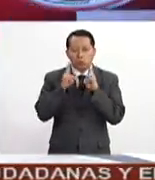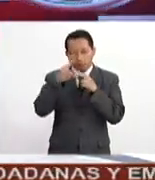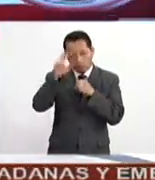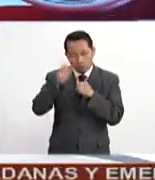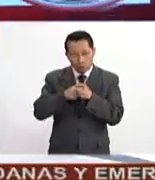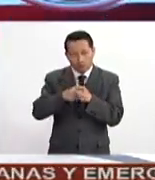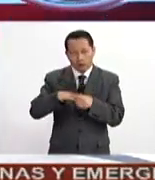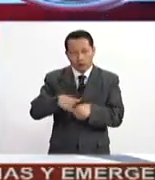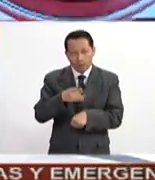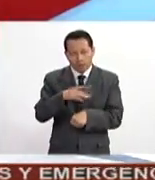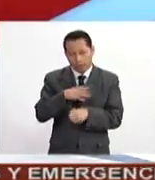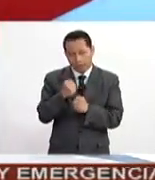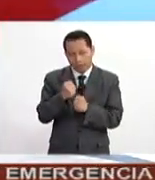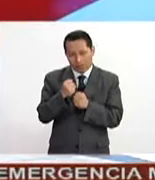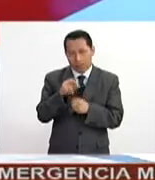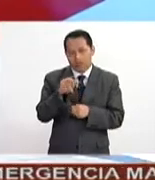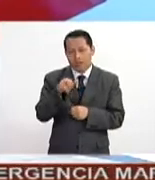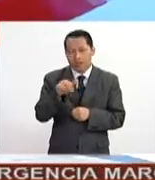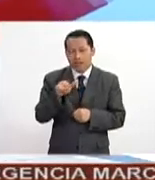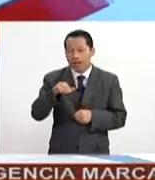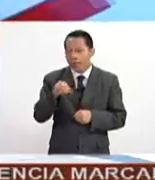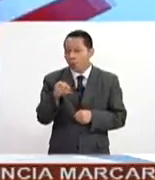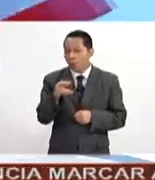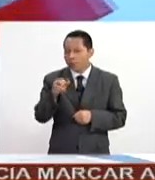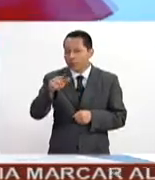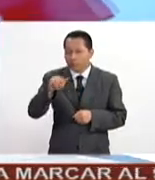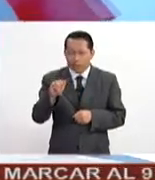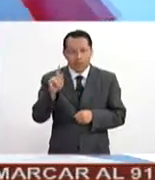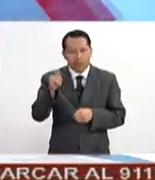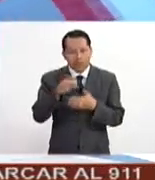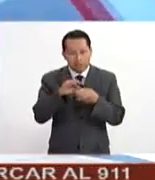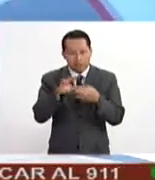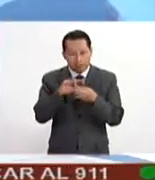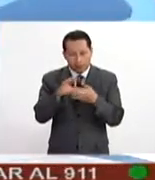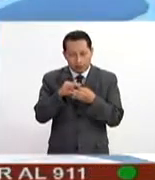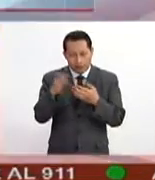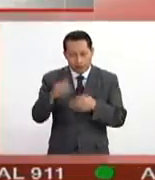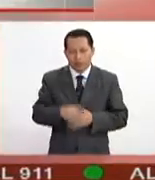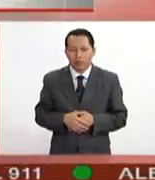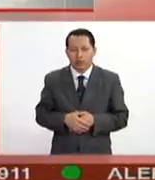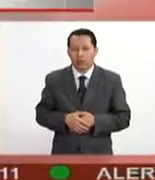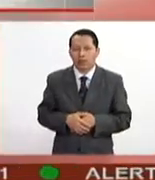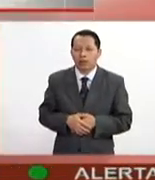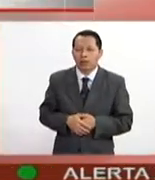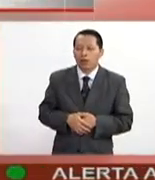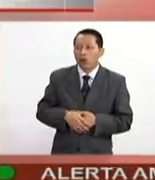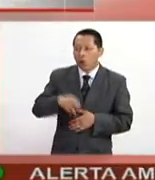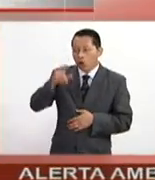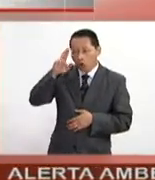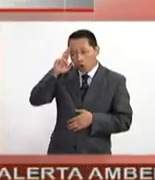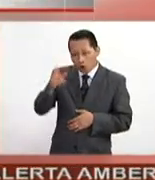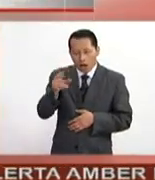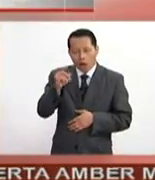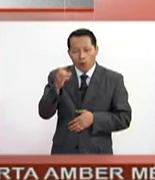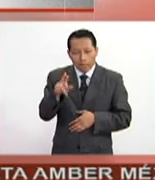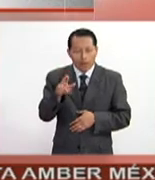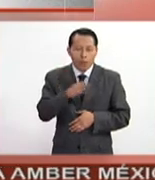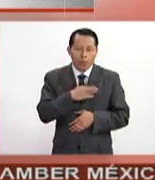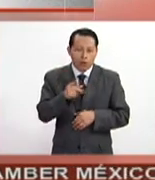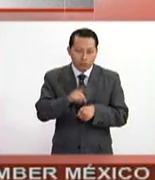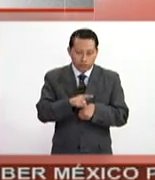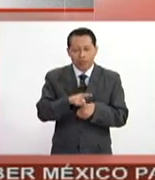precisamente después de concretarse. Muy buenos días, Rina Musali. ¿Cuál es tu análisis al respecto? Hola Omar, buenos días Pati, pues muchísimas gracias por